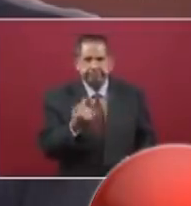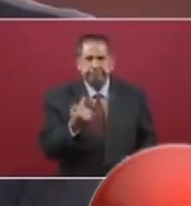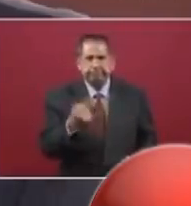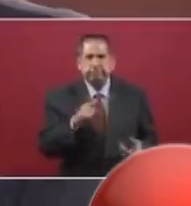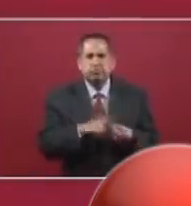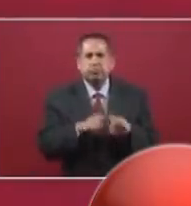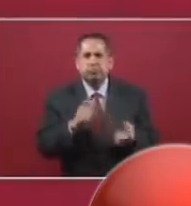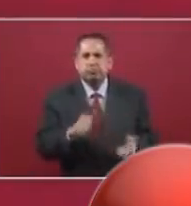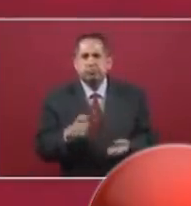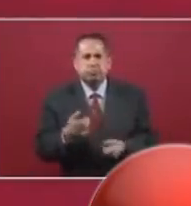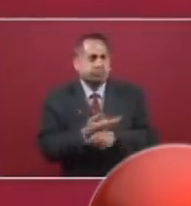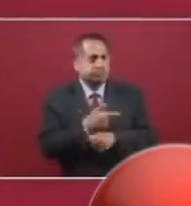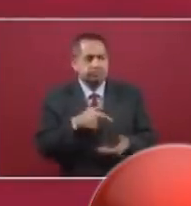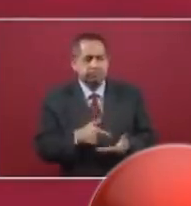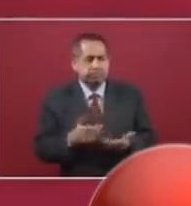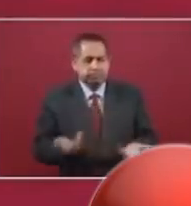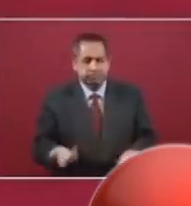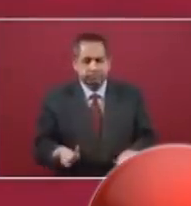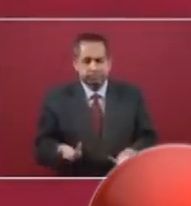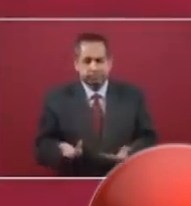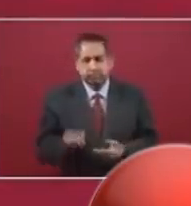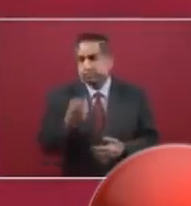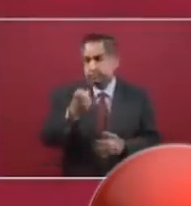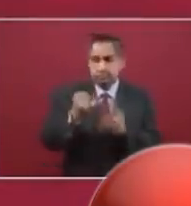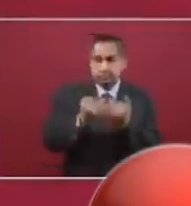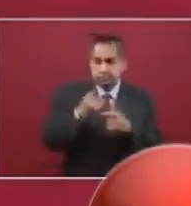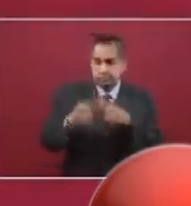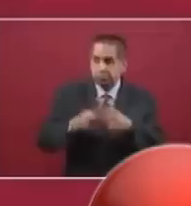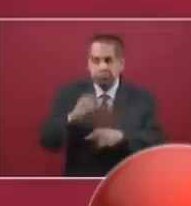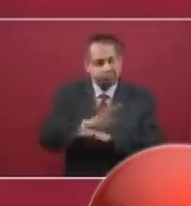qué pasó. Entonces ya no va a ser así.